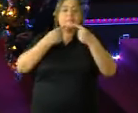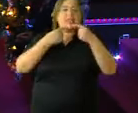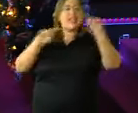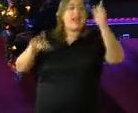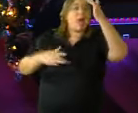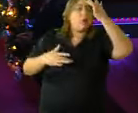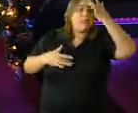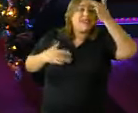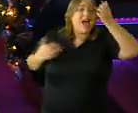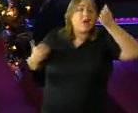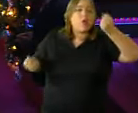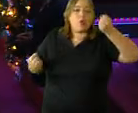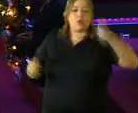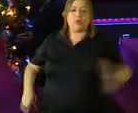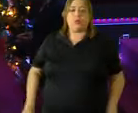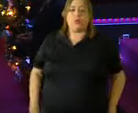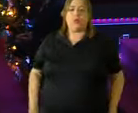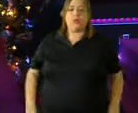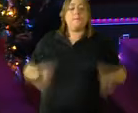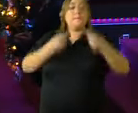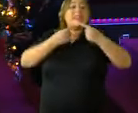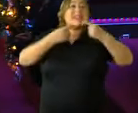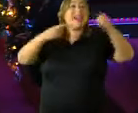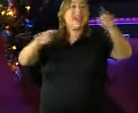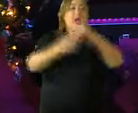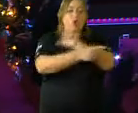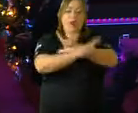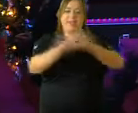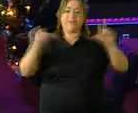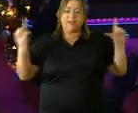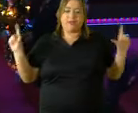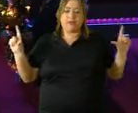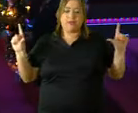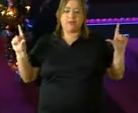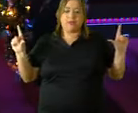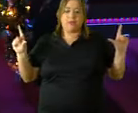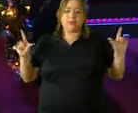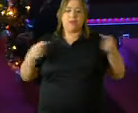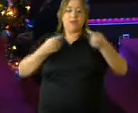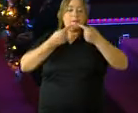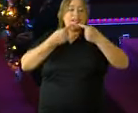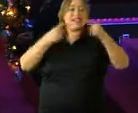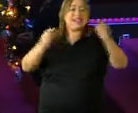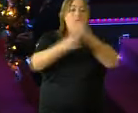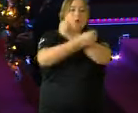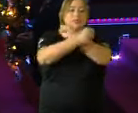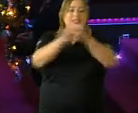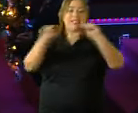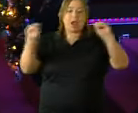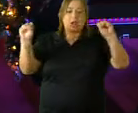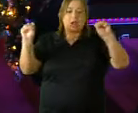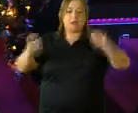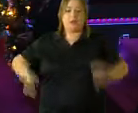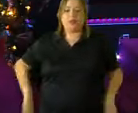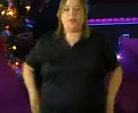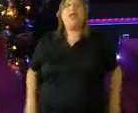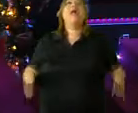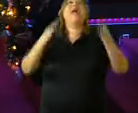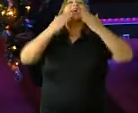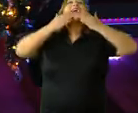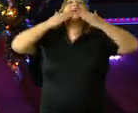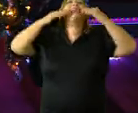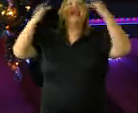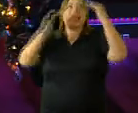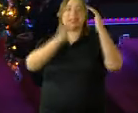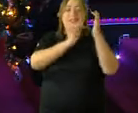sano. Me declaro libre. Y me declaro salvo. Gracias,